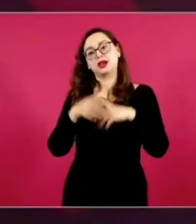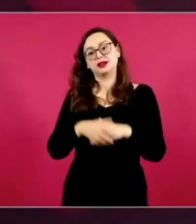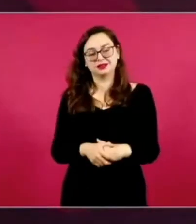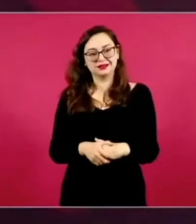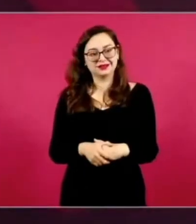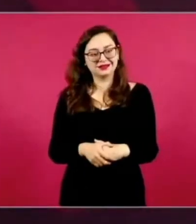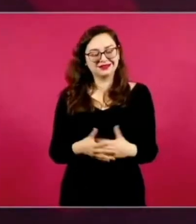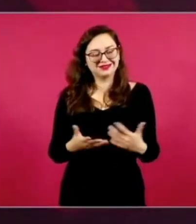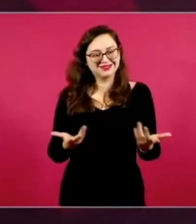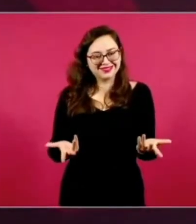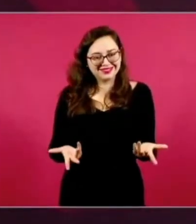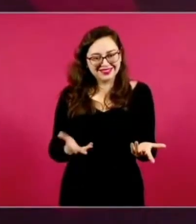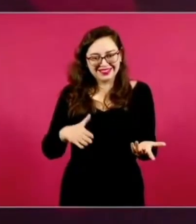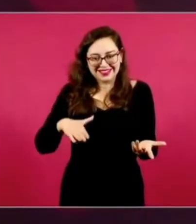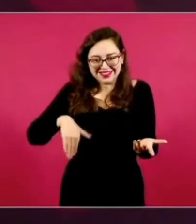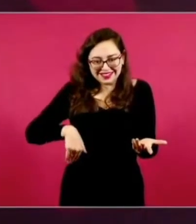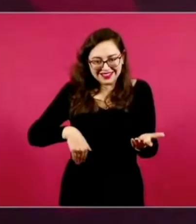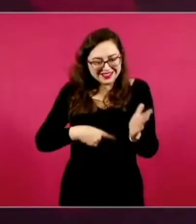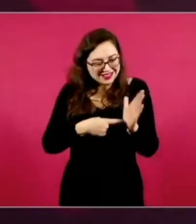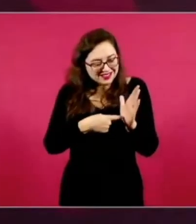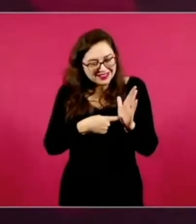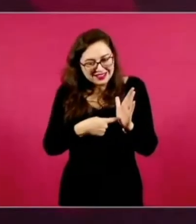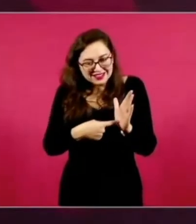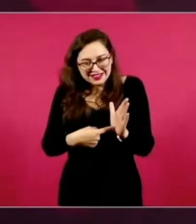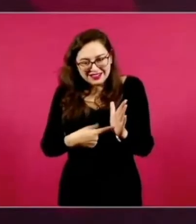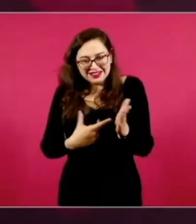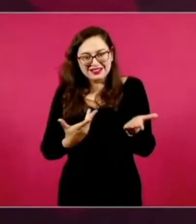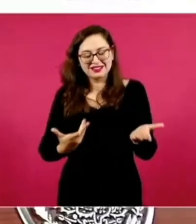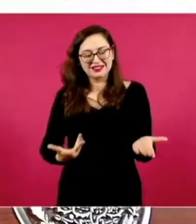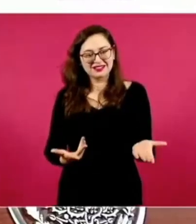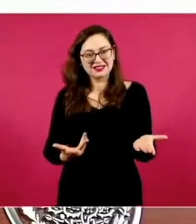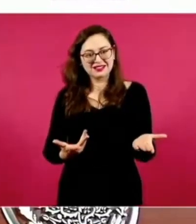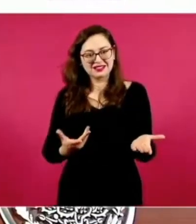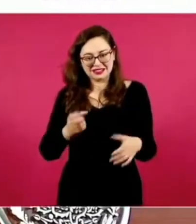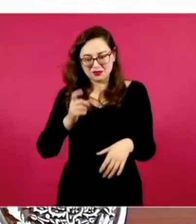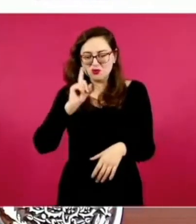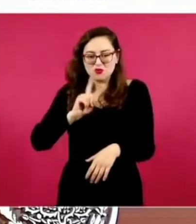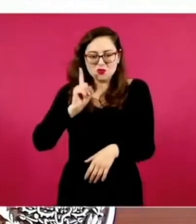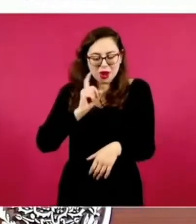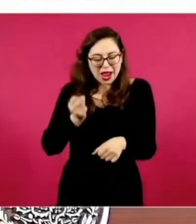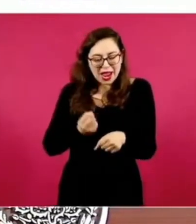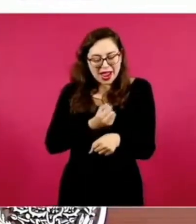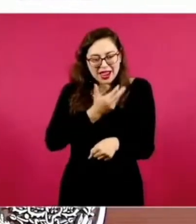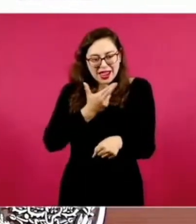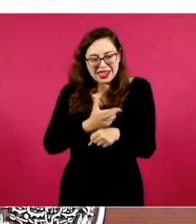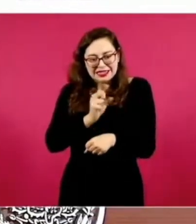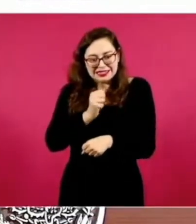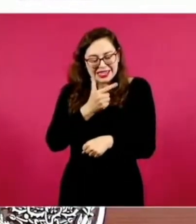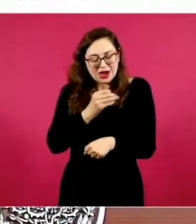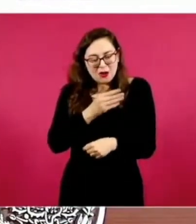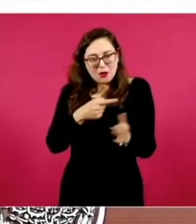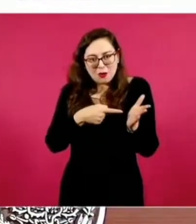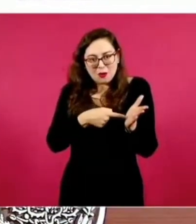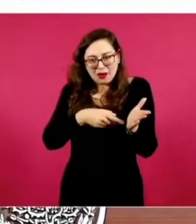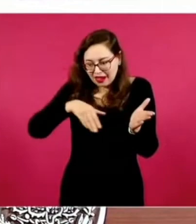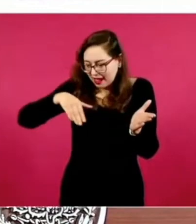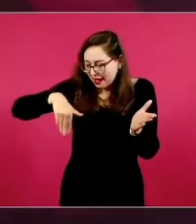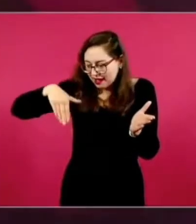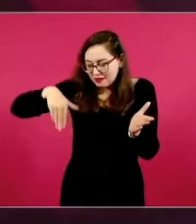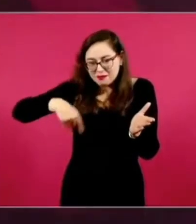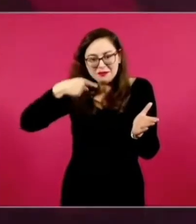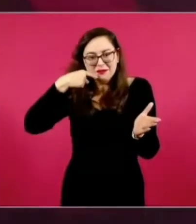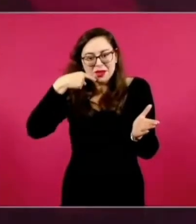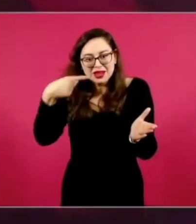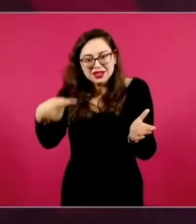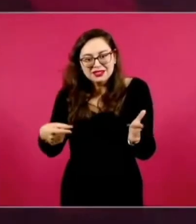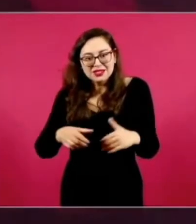presentamos lo de la secretaria de Gobernación, porque casualmente el día